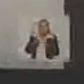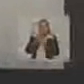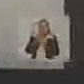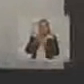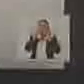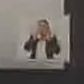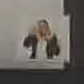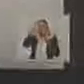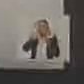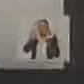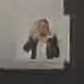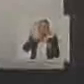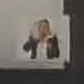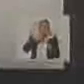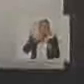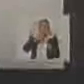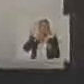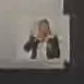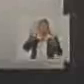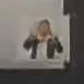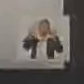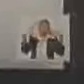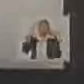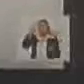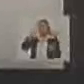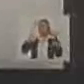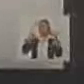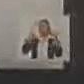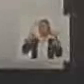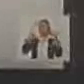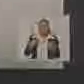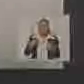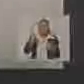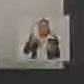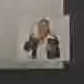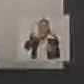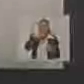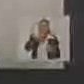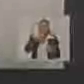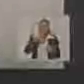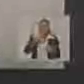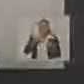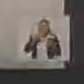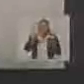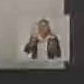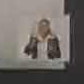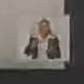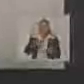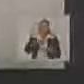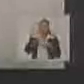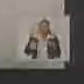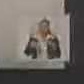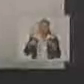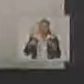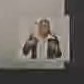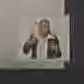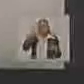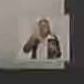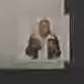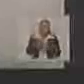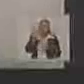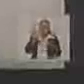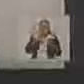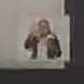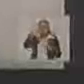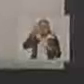el Espacio Joven y la Casa de los Pueblos Originarios, brindaré apoyo integral a las mujeres para que consigan empleo, para que se